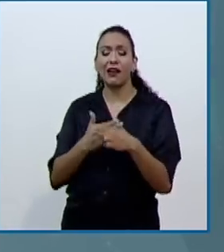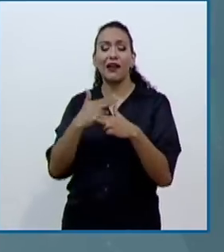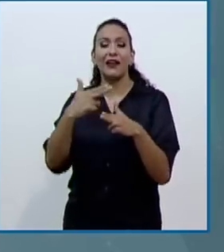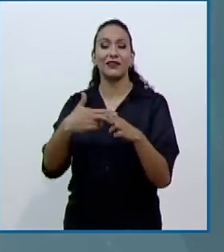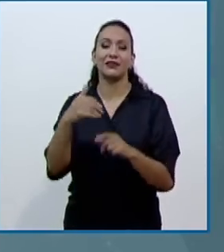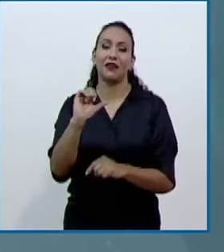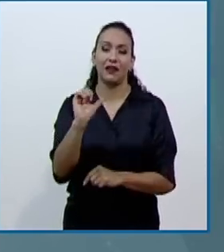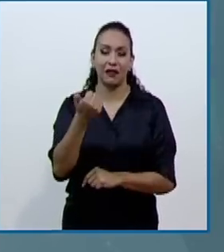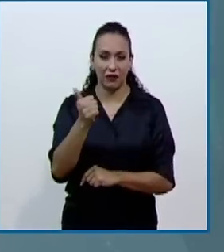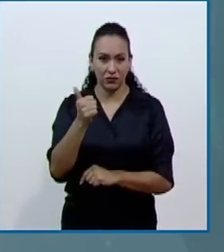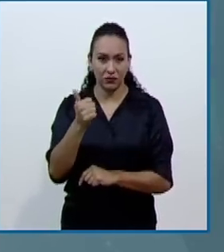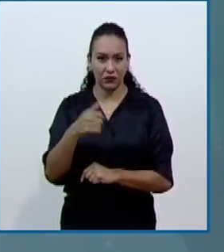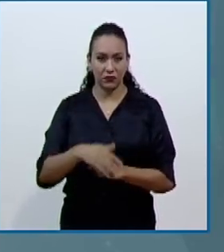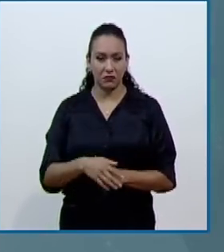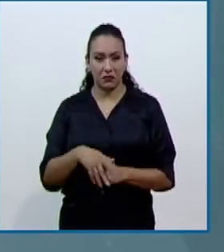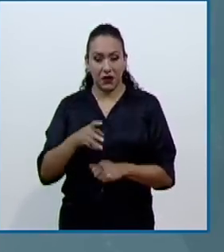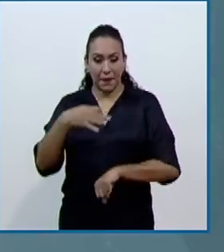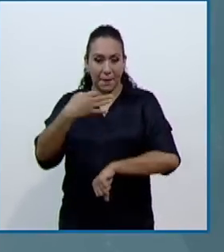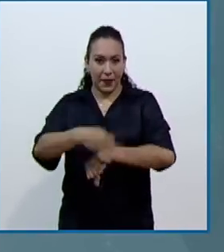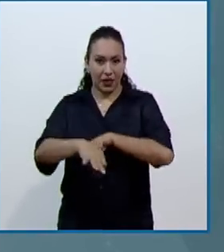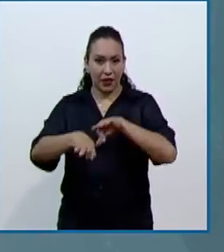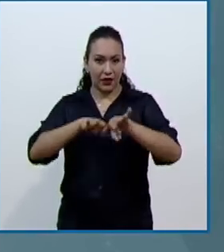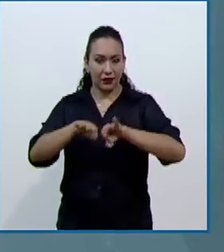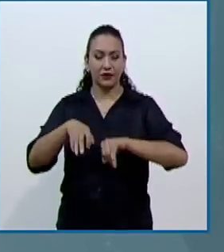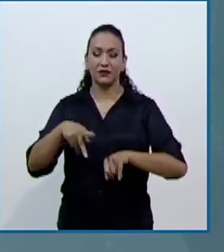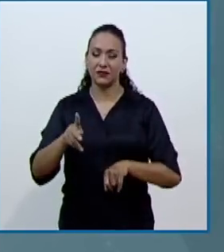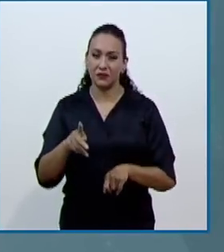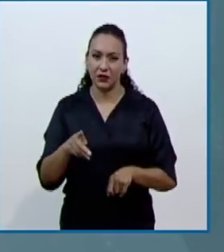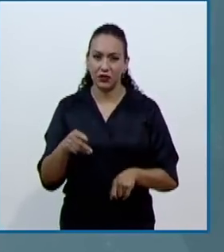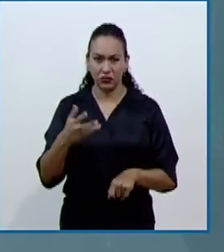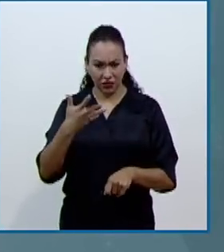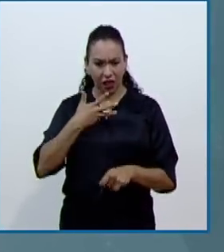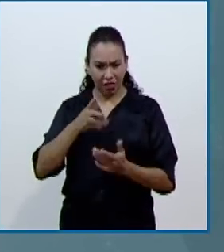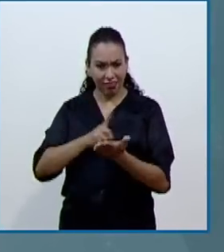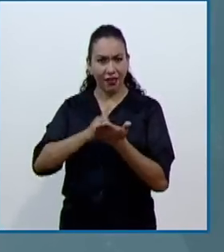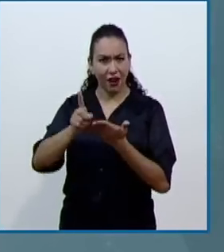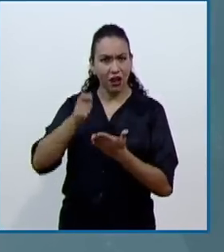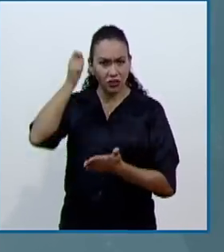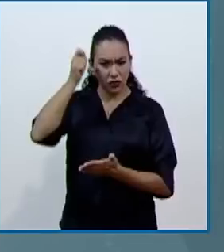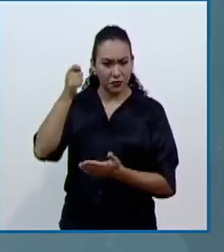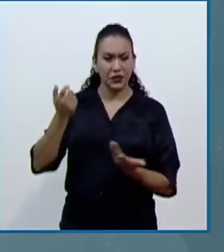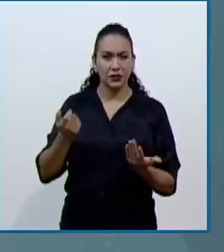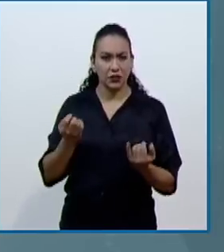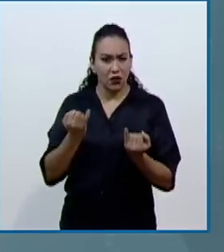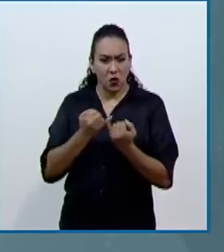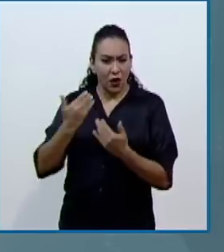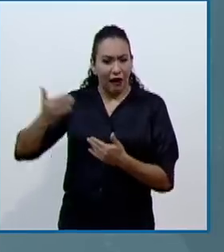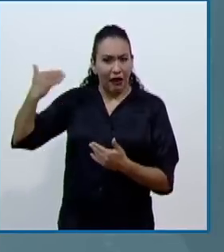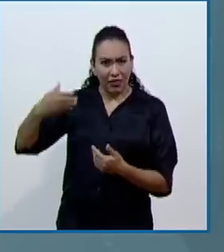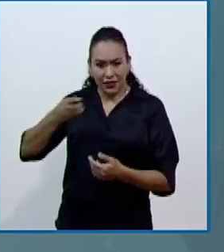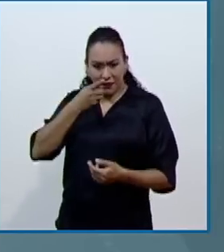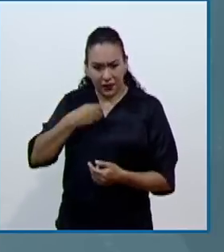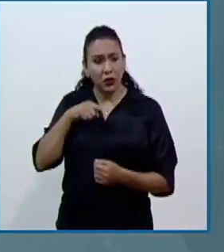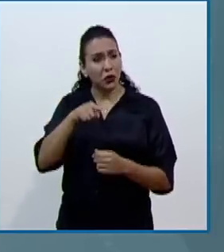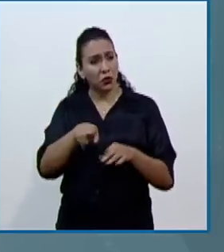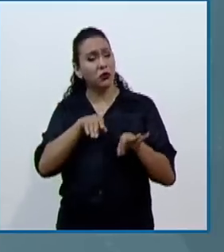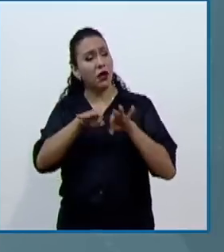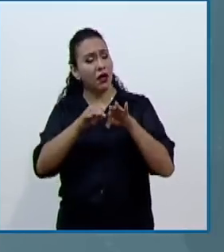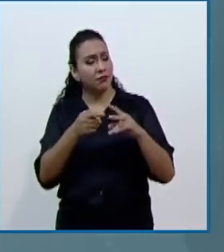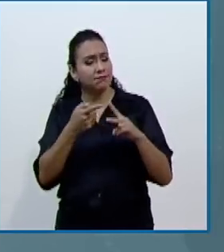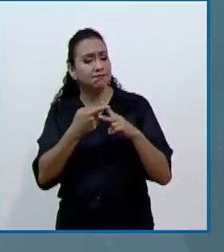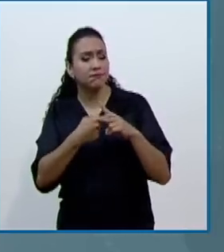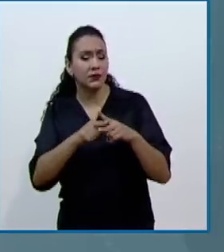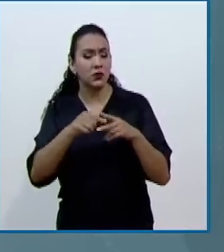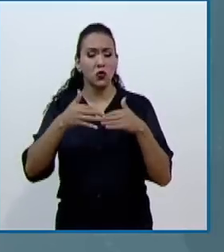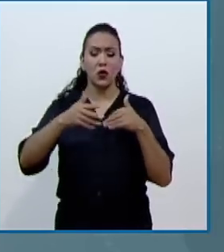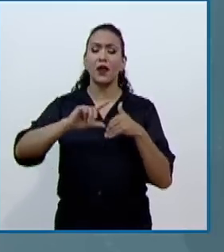más, sin renunciar a este, pero sí a lo que se tiene derecho. Si de cualquier manera se ha limitado sin reparo la duración de nuestra